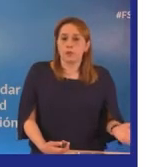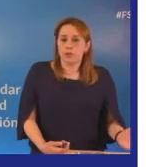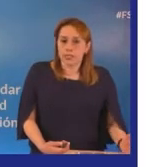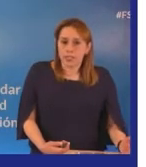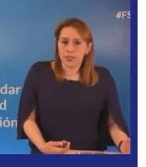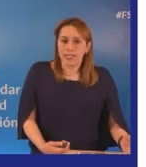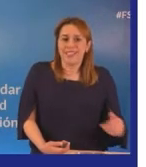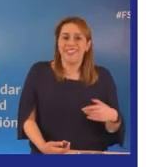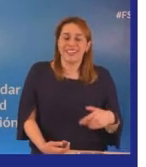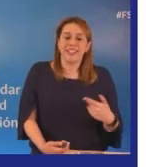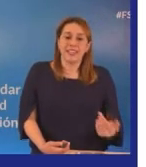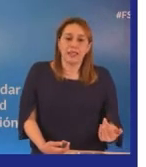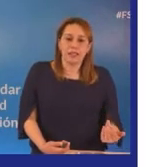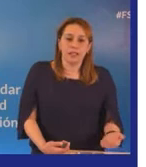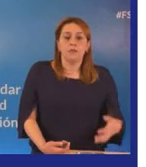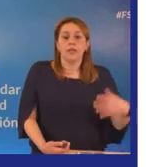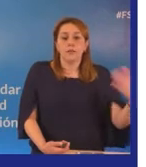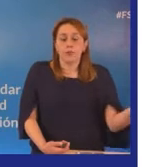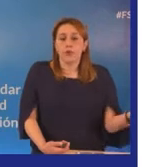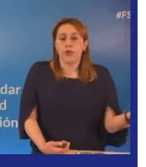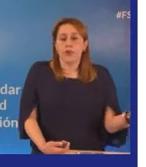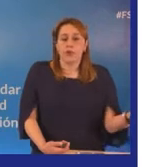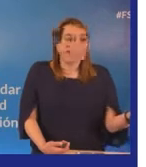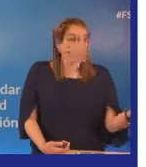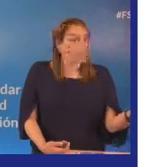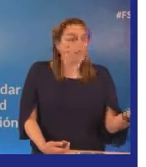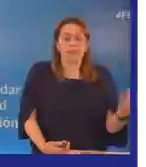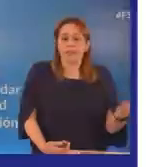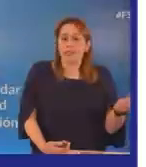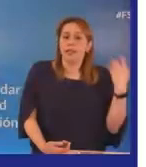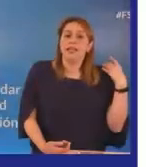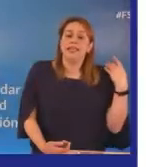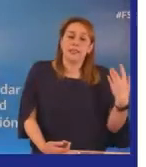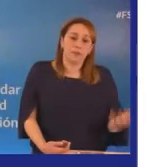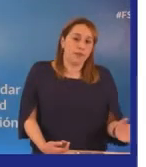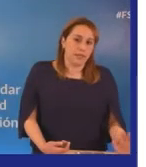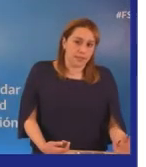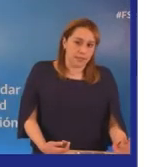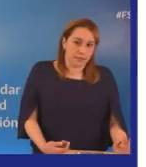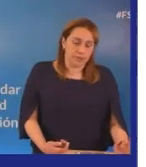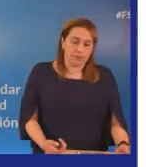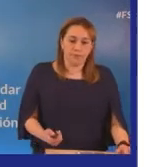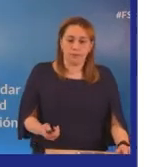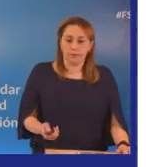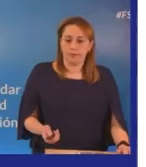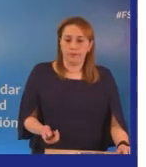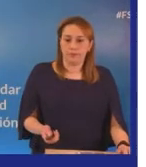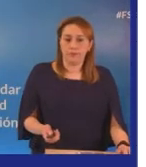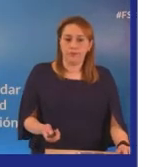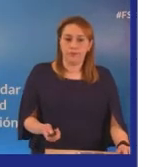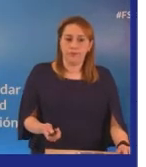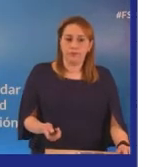parte propioceptiva que requeriría para poder facilitar en él la independencia.